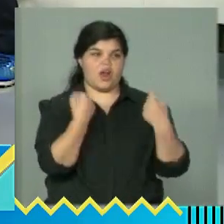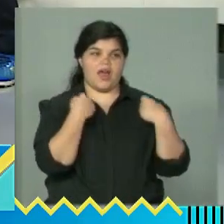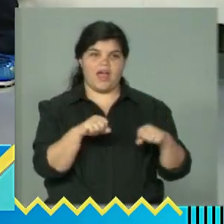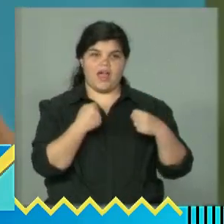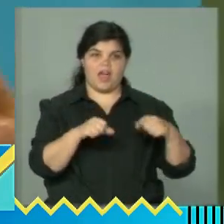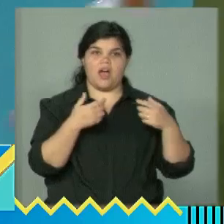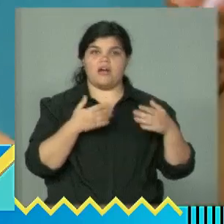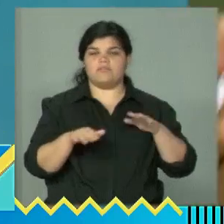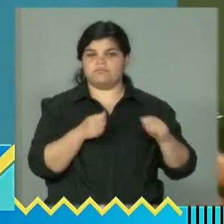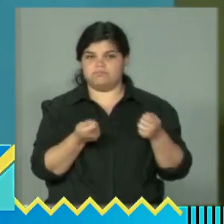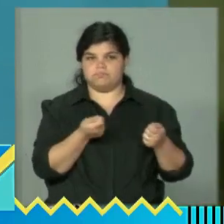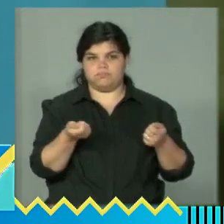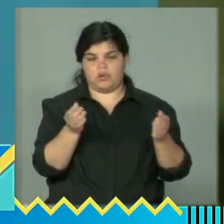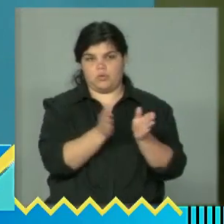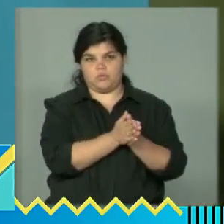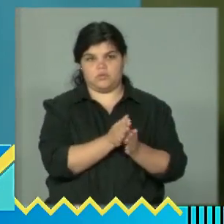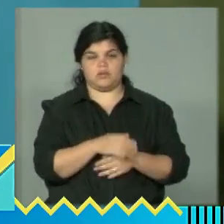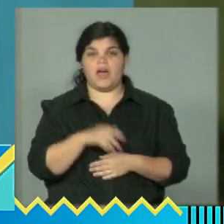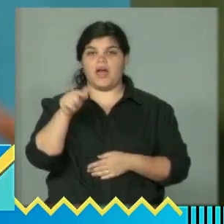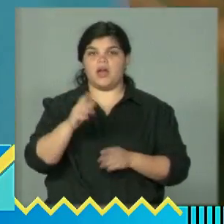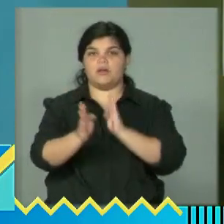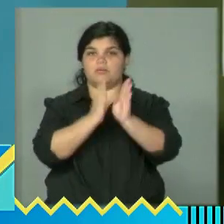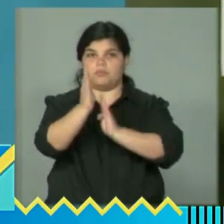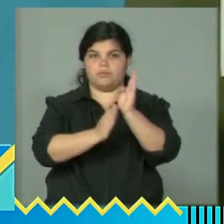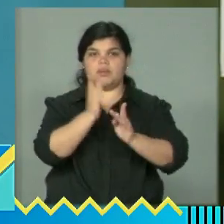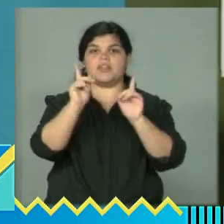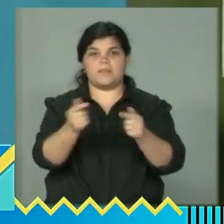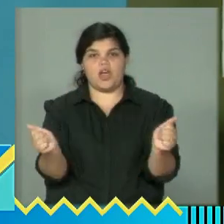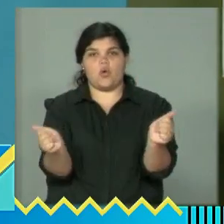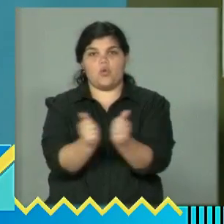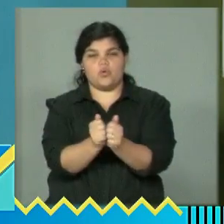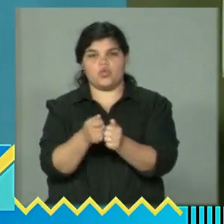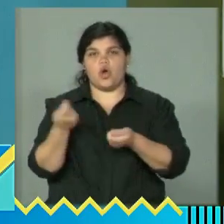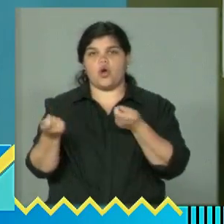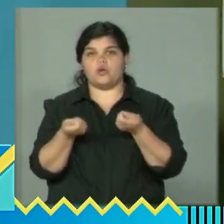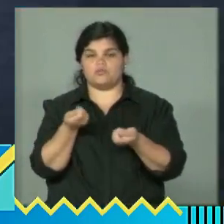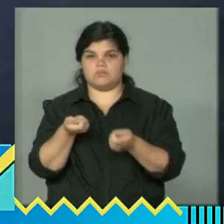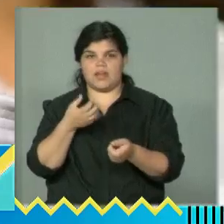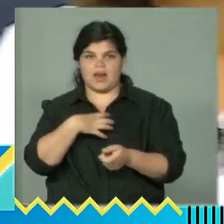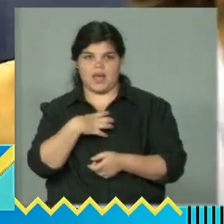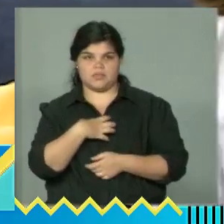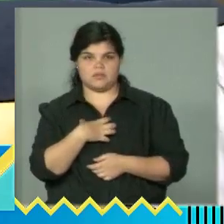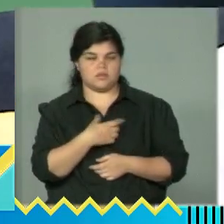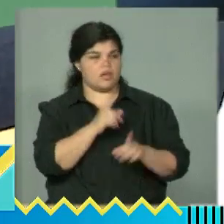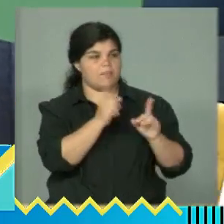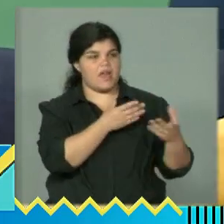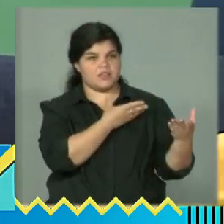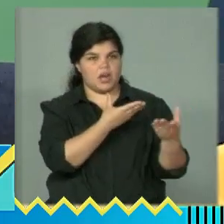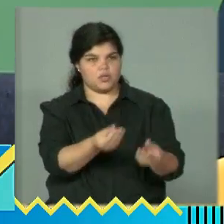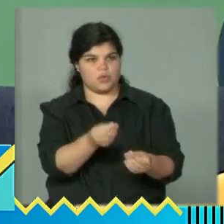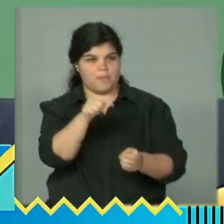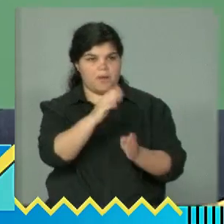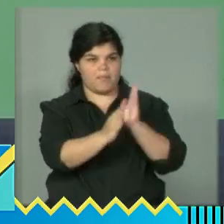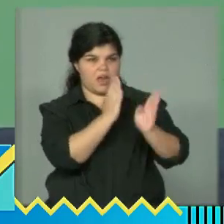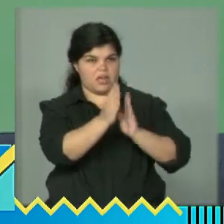sola en un lugar, sino que hay un lugar acondicionado con, aparte, bueno, esto, clases de zumba, por ejemplo. ¿Y la maestra los ayudó para crear esta máquina?